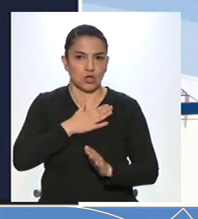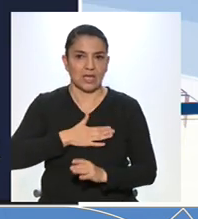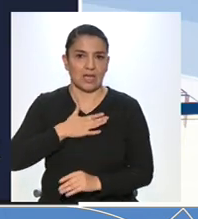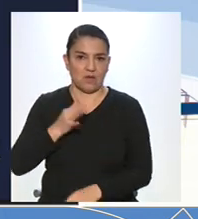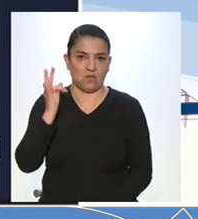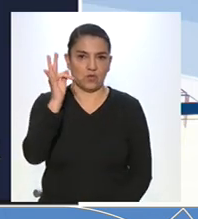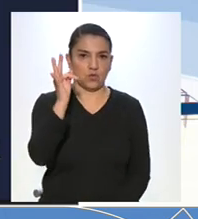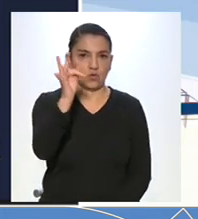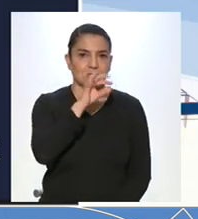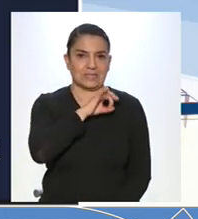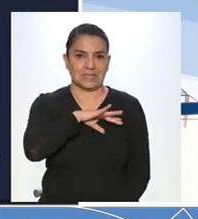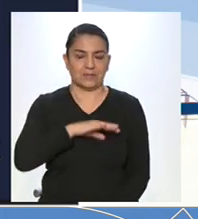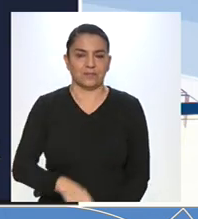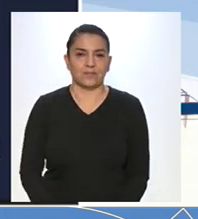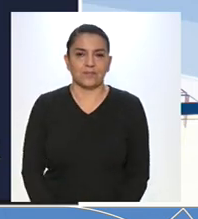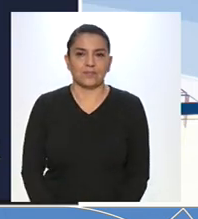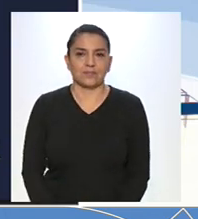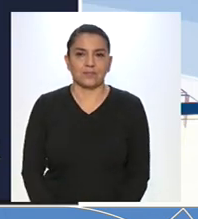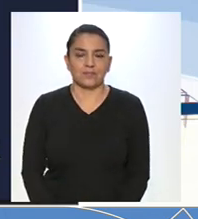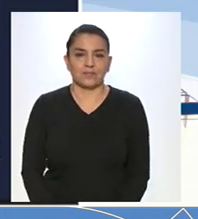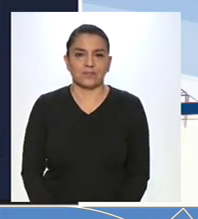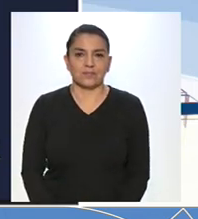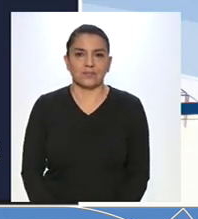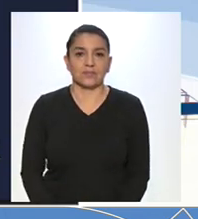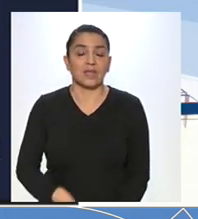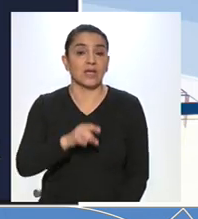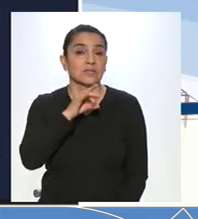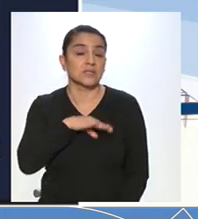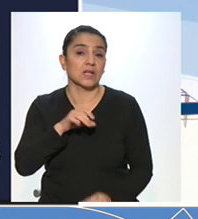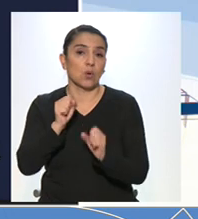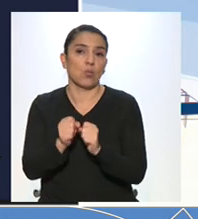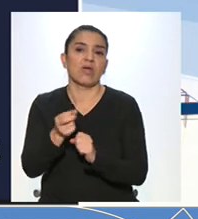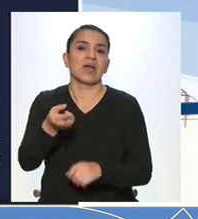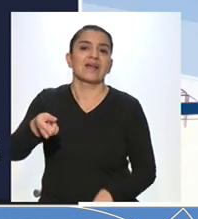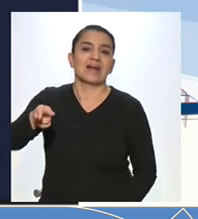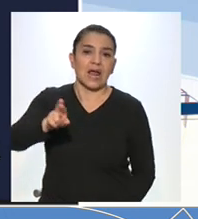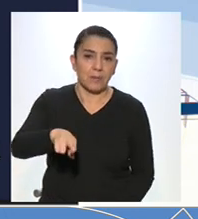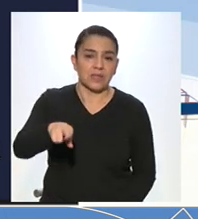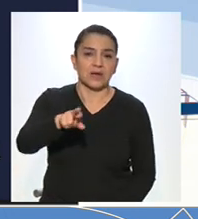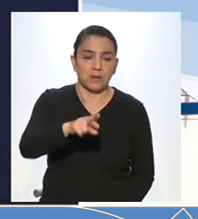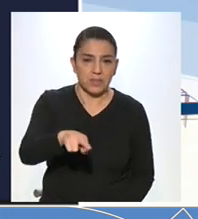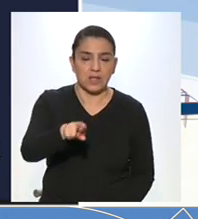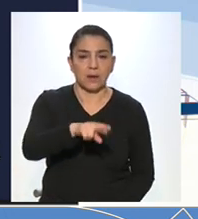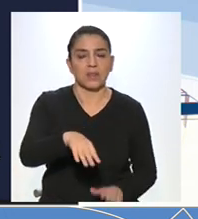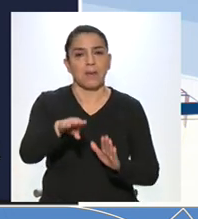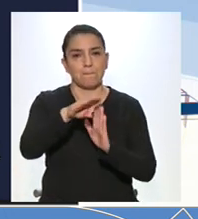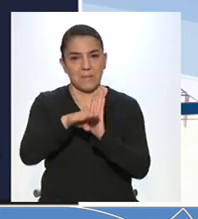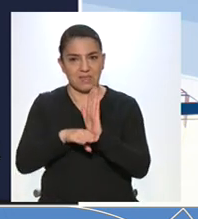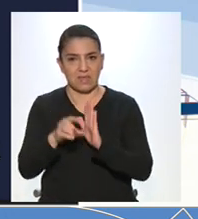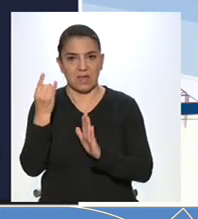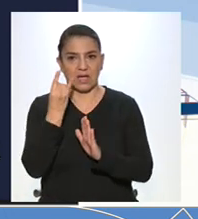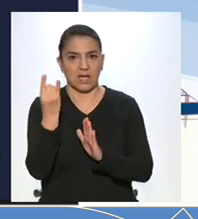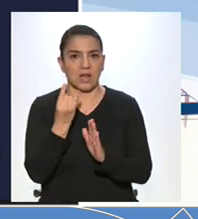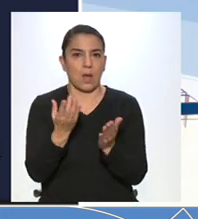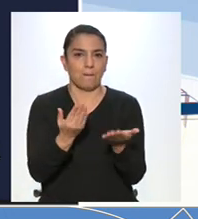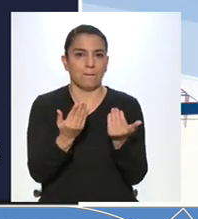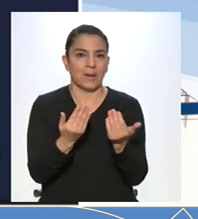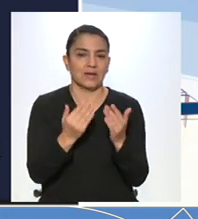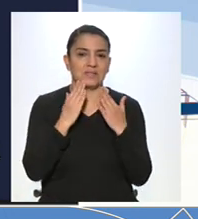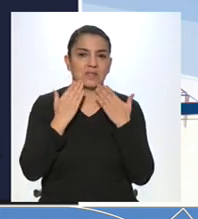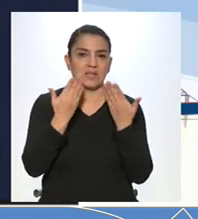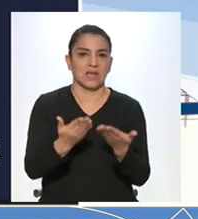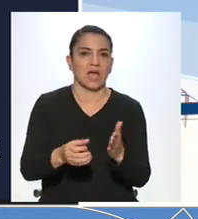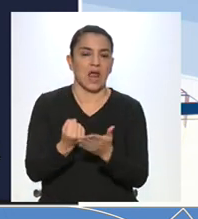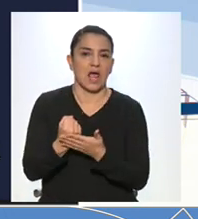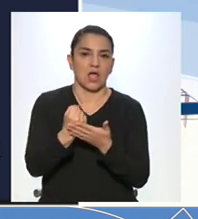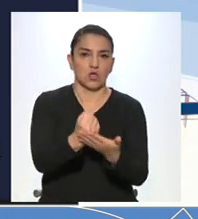futuro. Alternativamente, el país puede continuar repitiendo y extendiendo las medidas de emergencia con la esperanza de entregar mayores alivios a grupos afectados